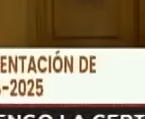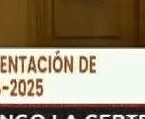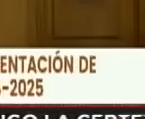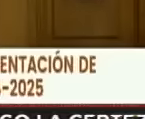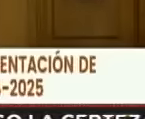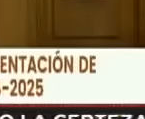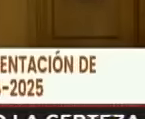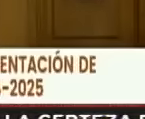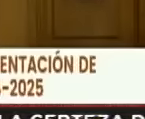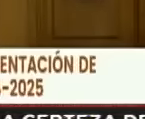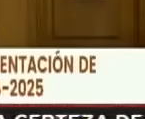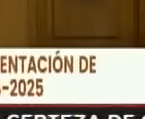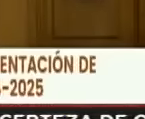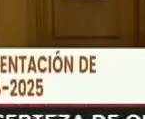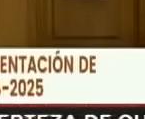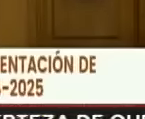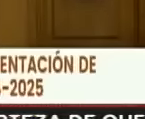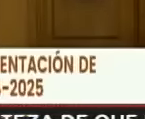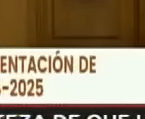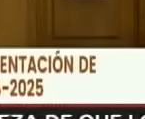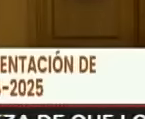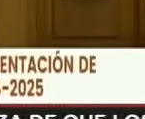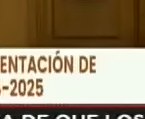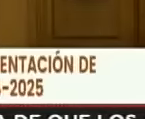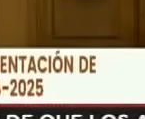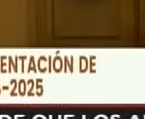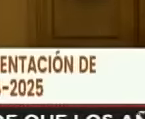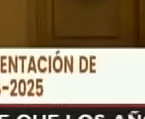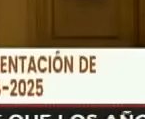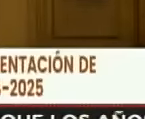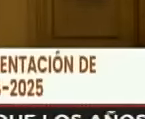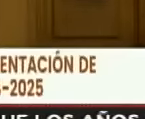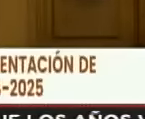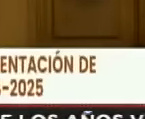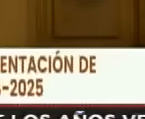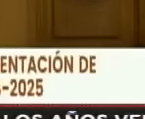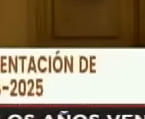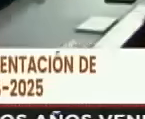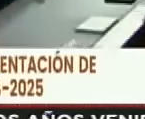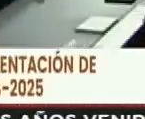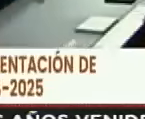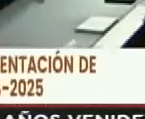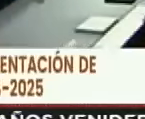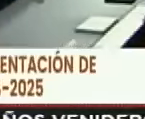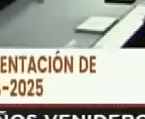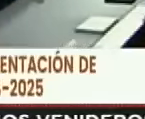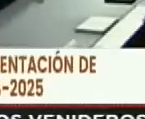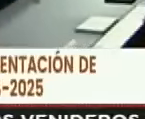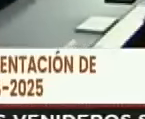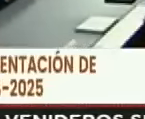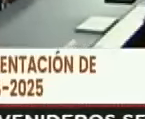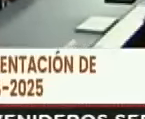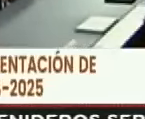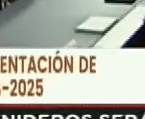es Caracas. ¿Ah? No, no hay, no hay otro mecanismo, pues.